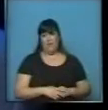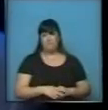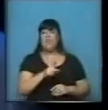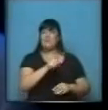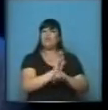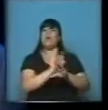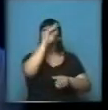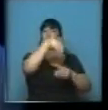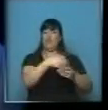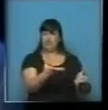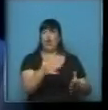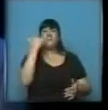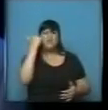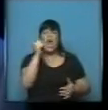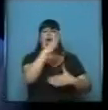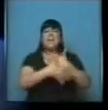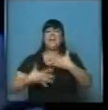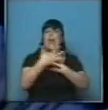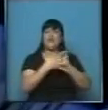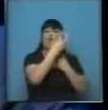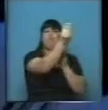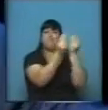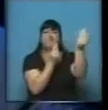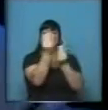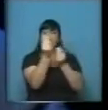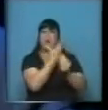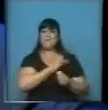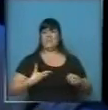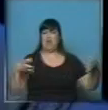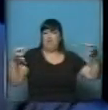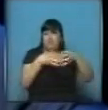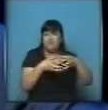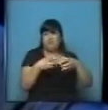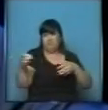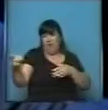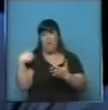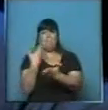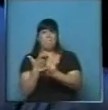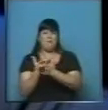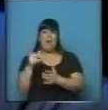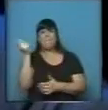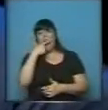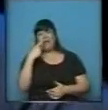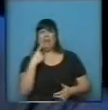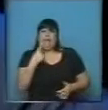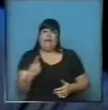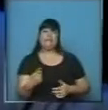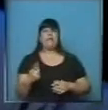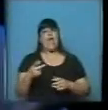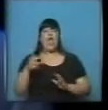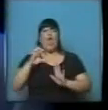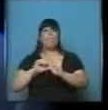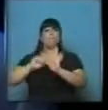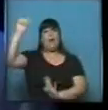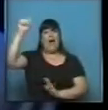con todos los presidentes de la región. Por eso, ante el panorama económico devastador que plantea Macri para justificar una devaluación